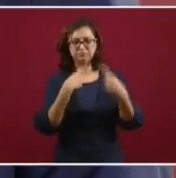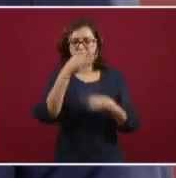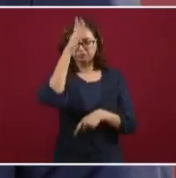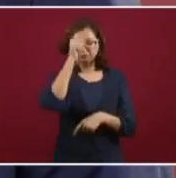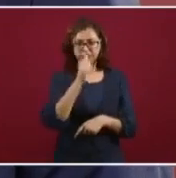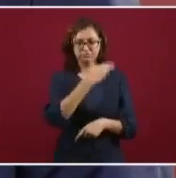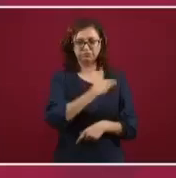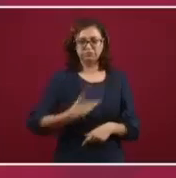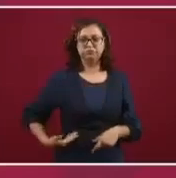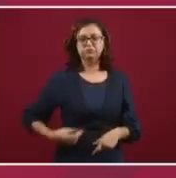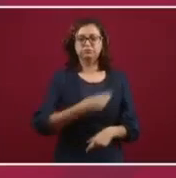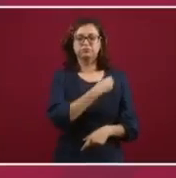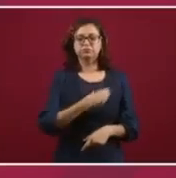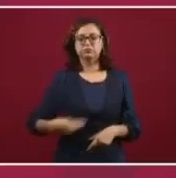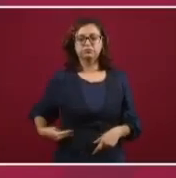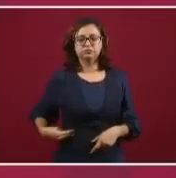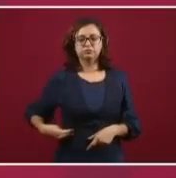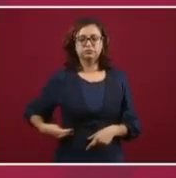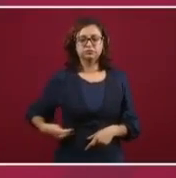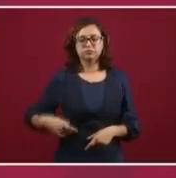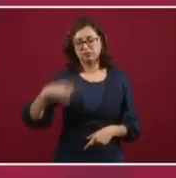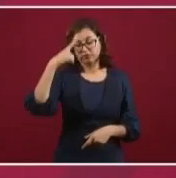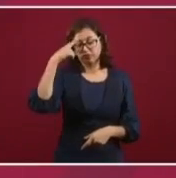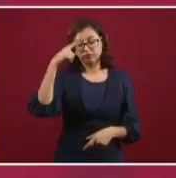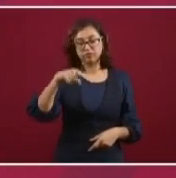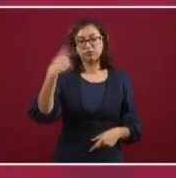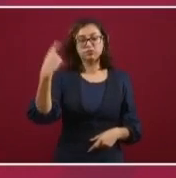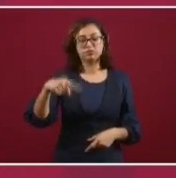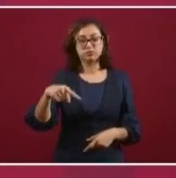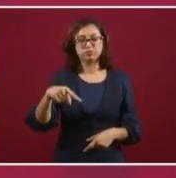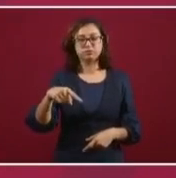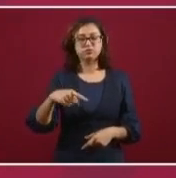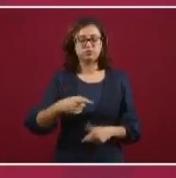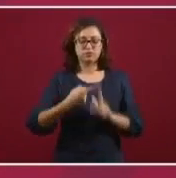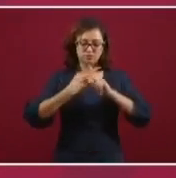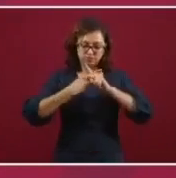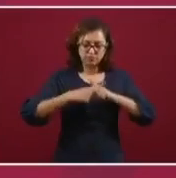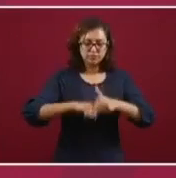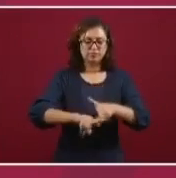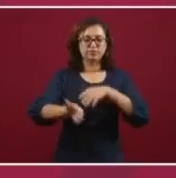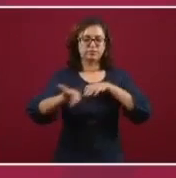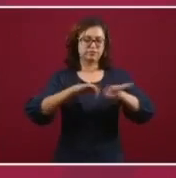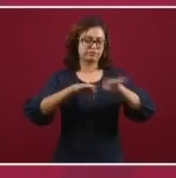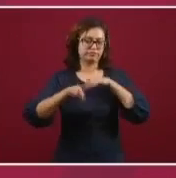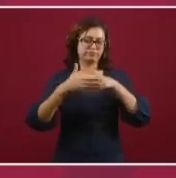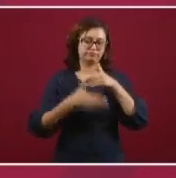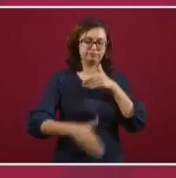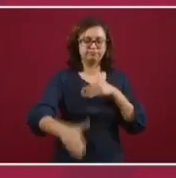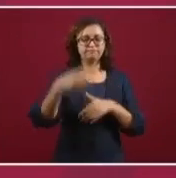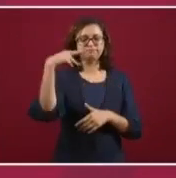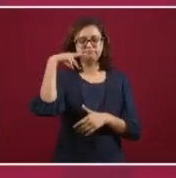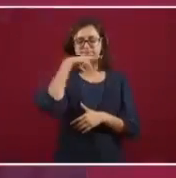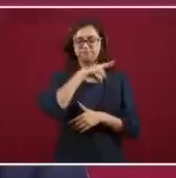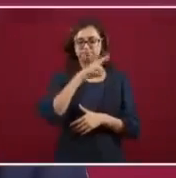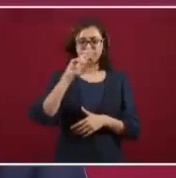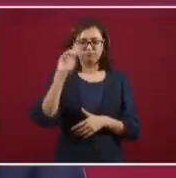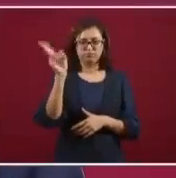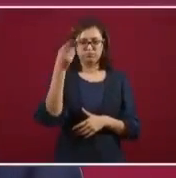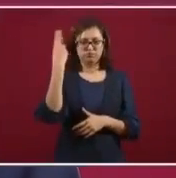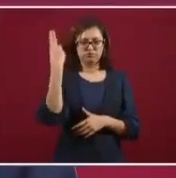la presidenta municipal para que funcione lo más pronto posible la